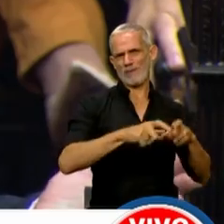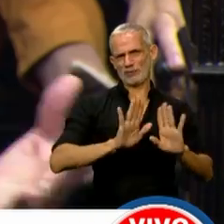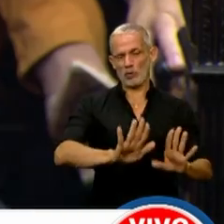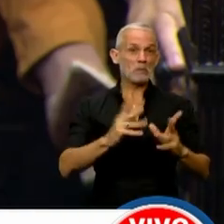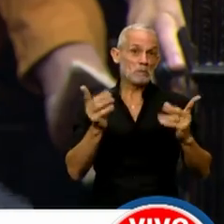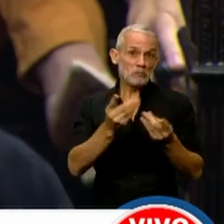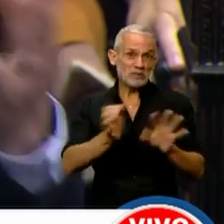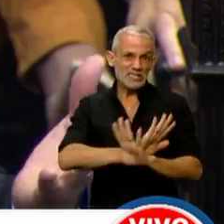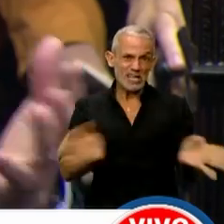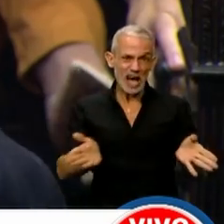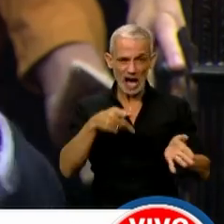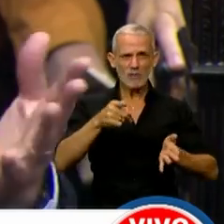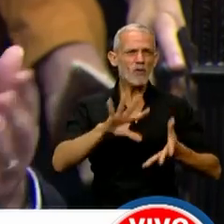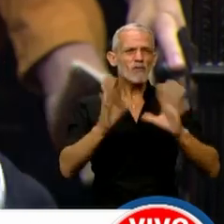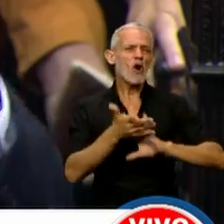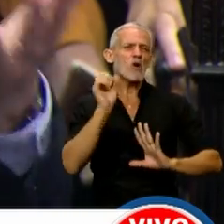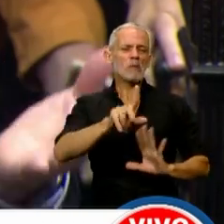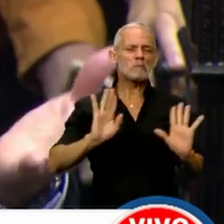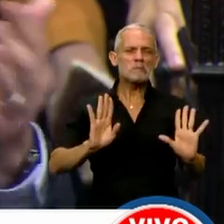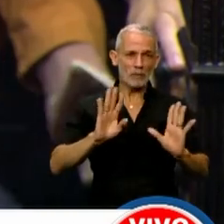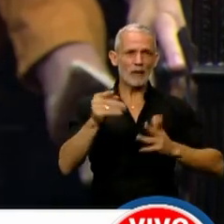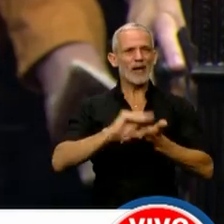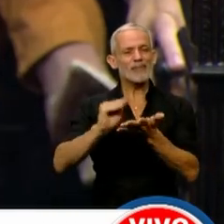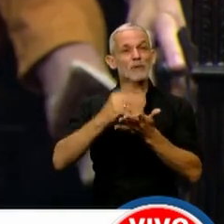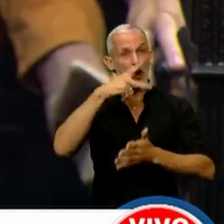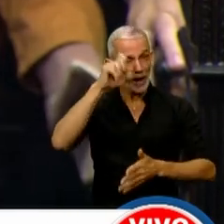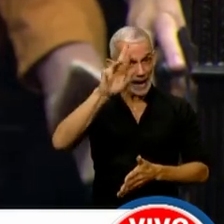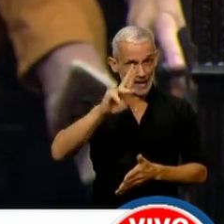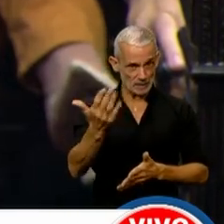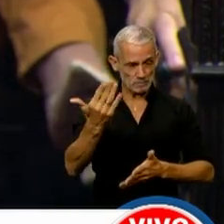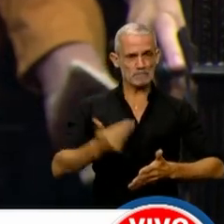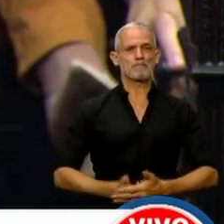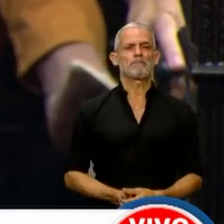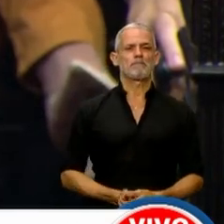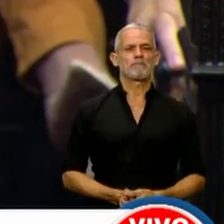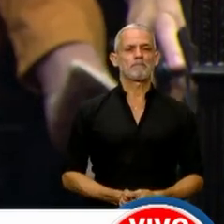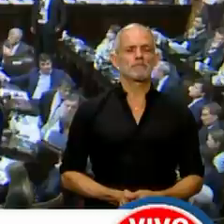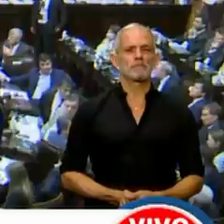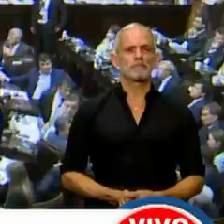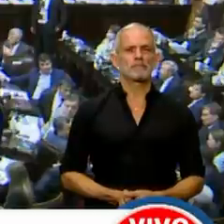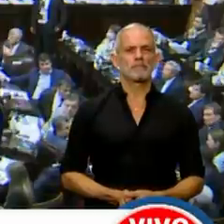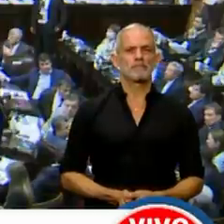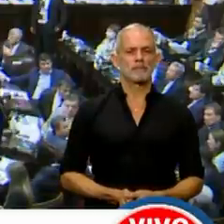acaba la discusión y es de estilo diputado heller en el uso de la palabra